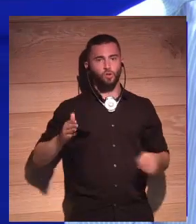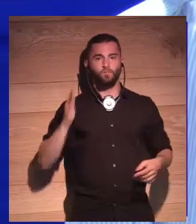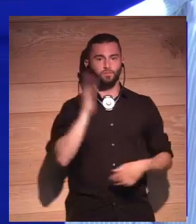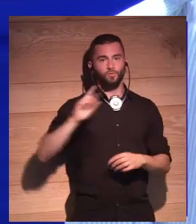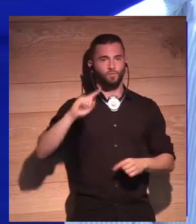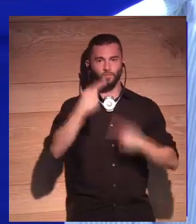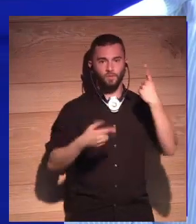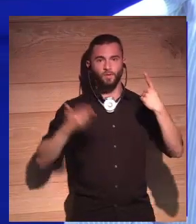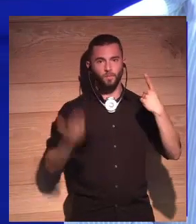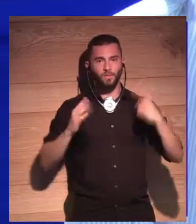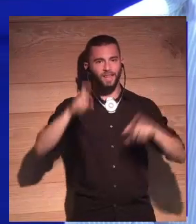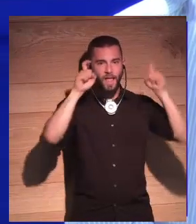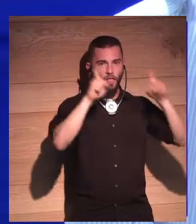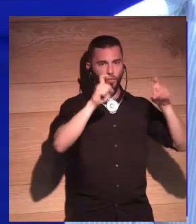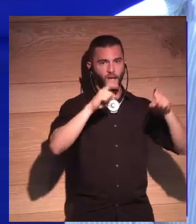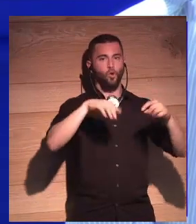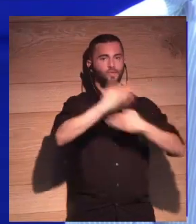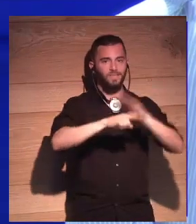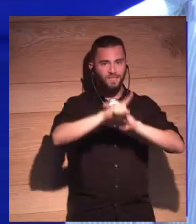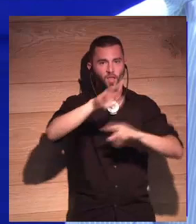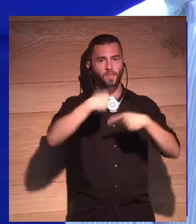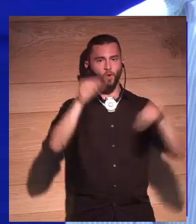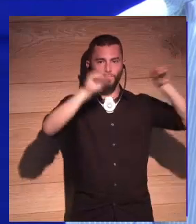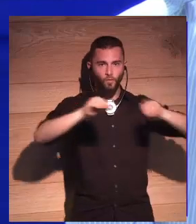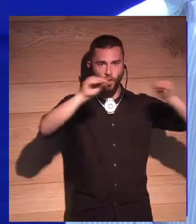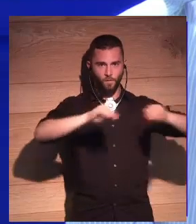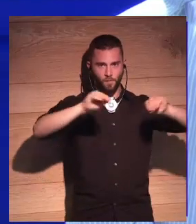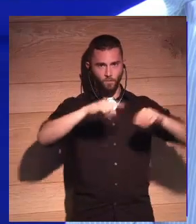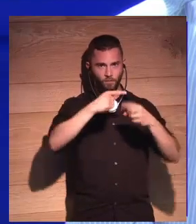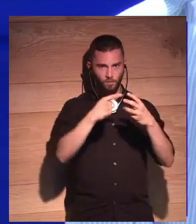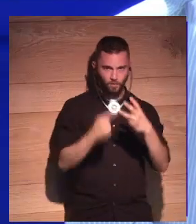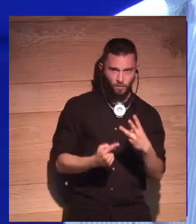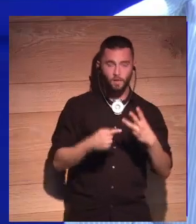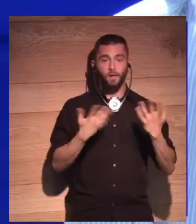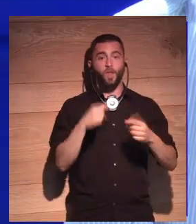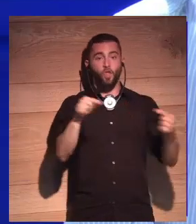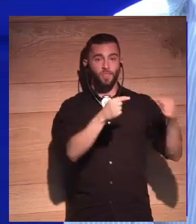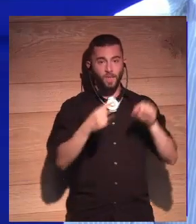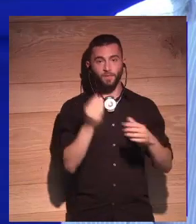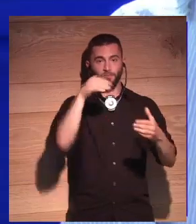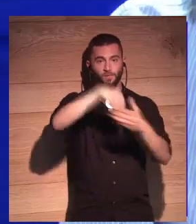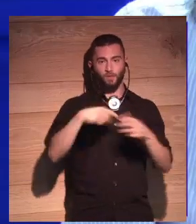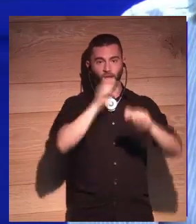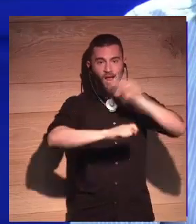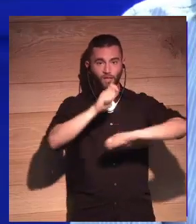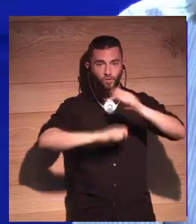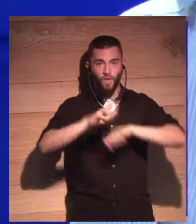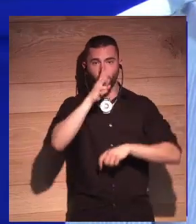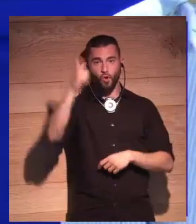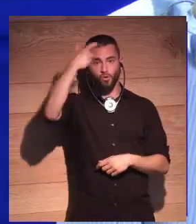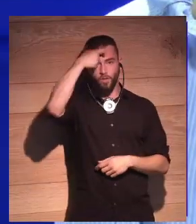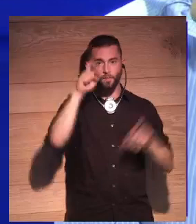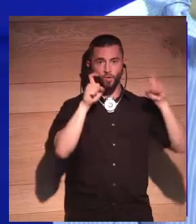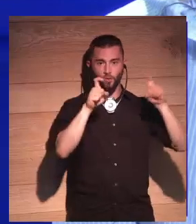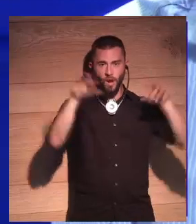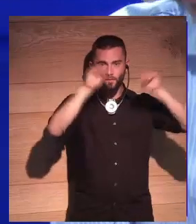eduquemos, desarrollemos y luego formemos. De todas formas, los debates que tenemos internamente en la asociación con el concepto de